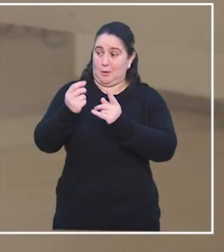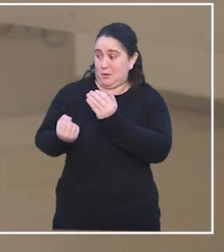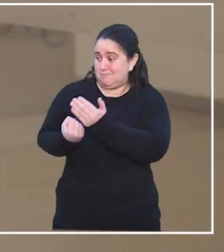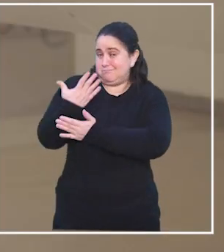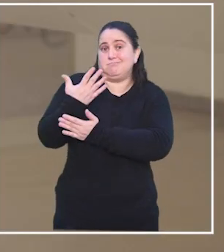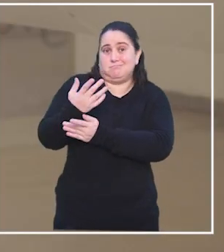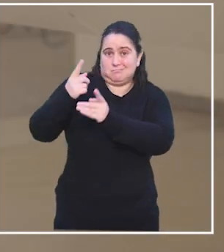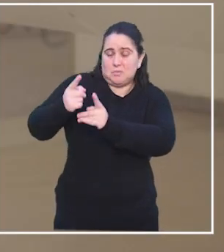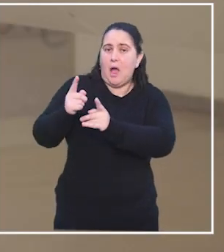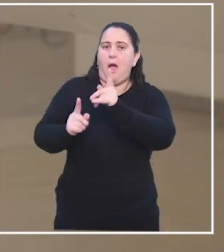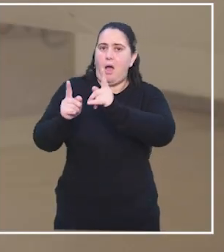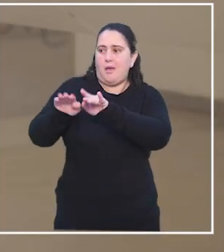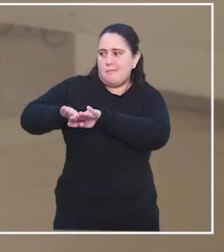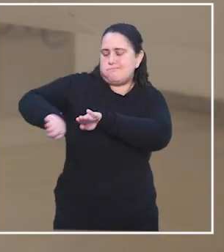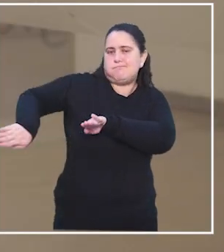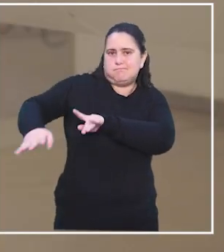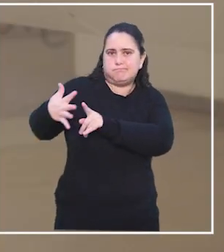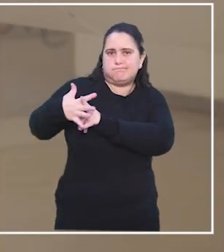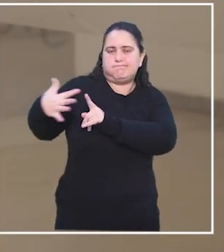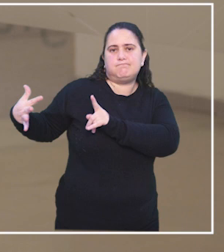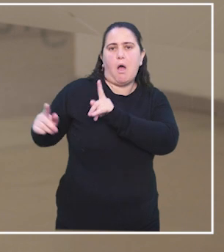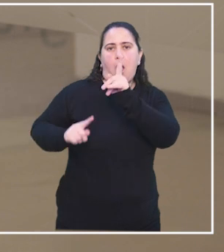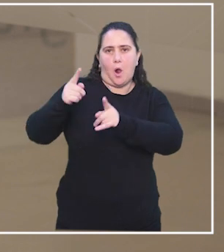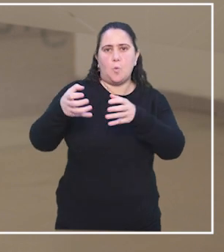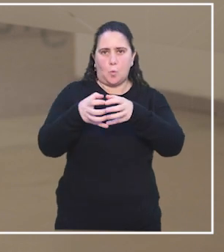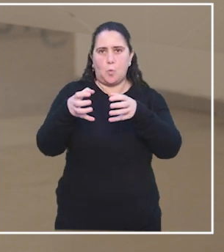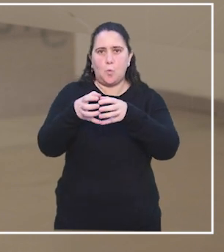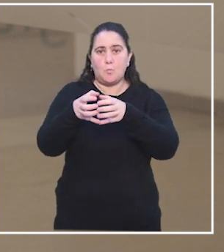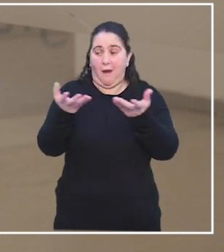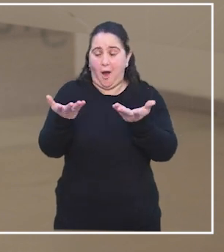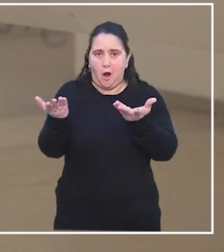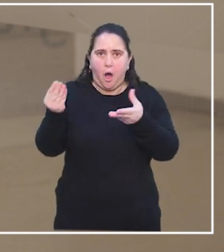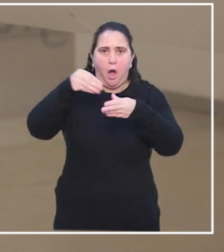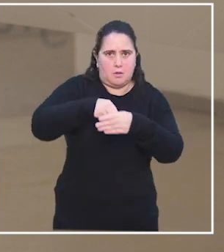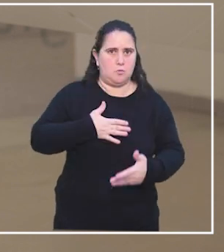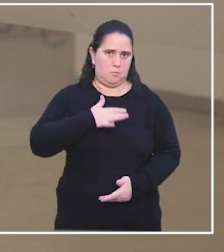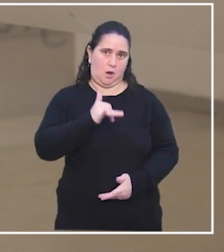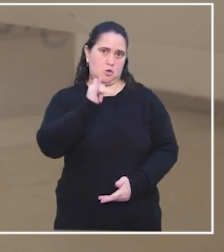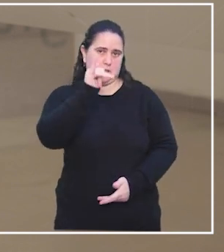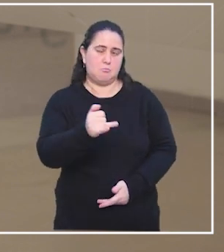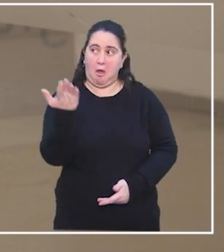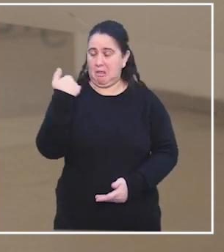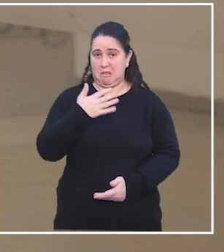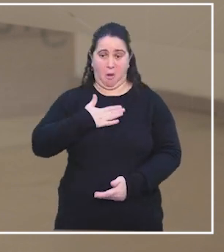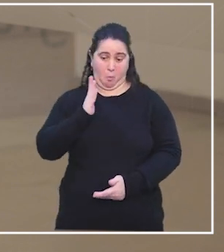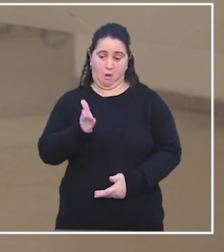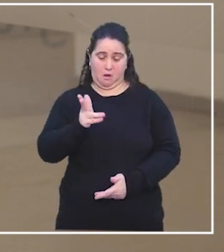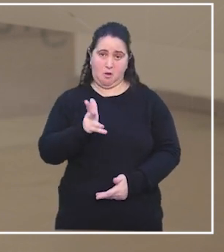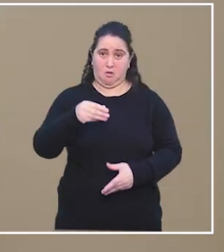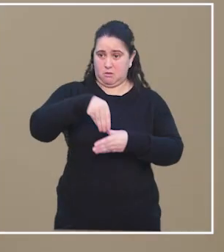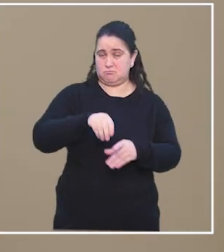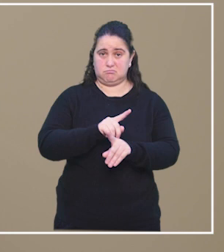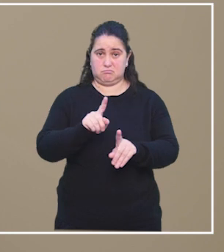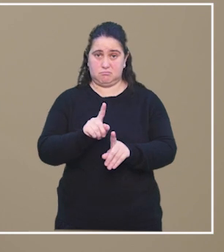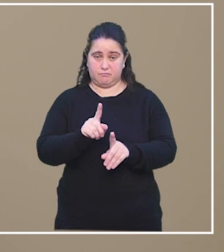dejó afuera durante mucho tiempo a varias categorías que hoy consideramos humanas, ¿no? Y que antes no era muy claro que lo